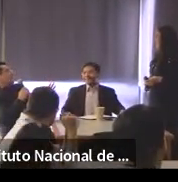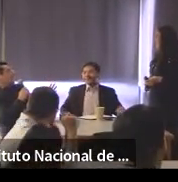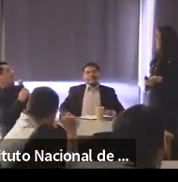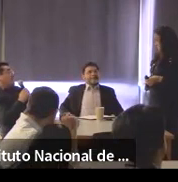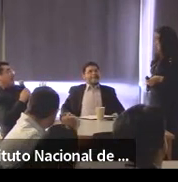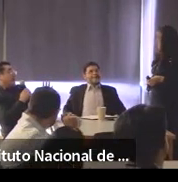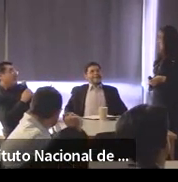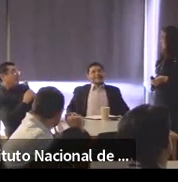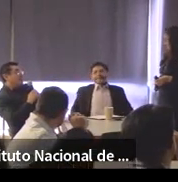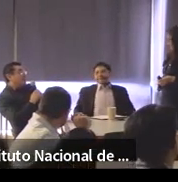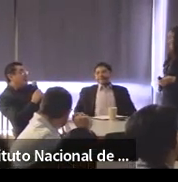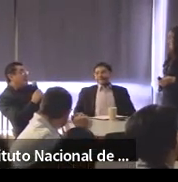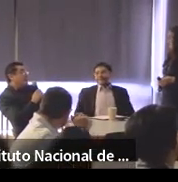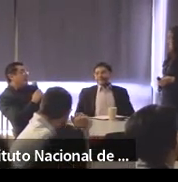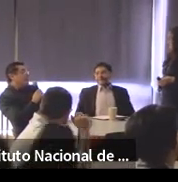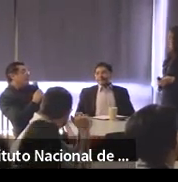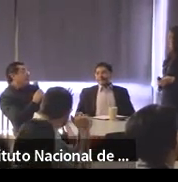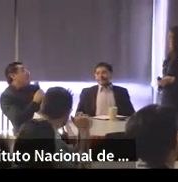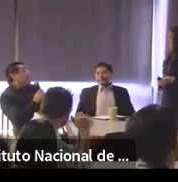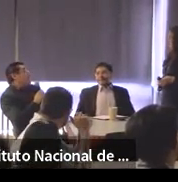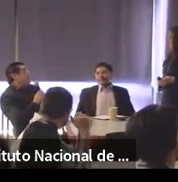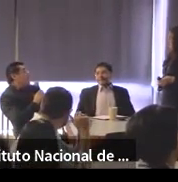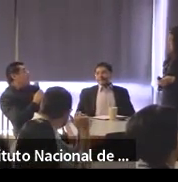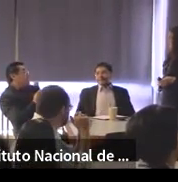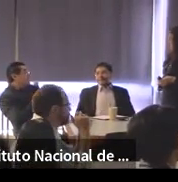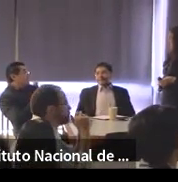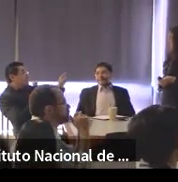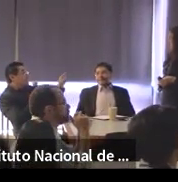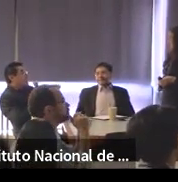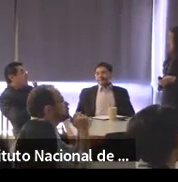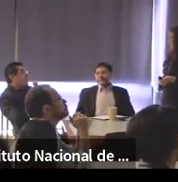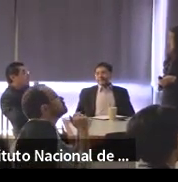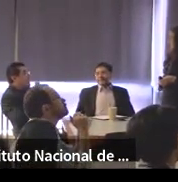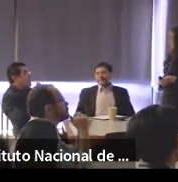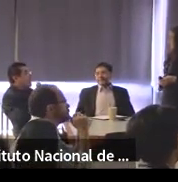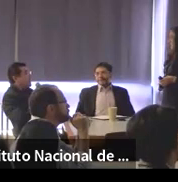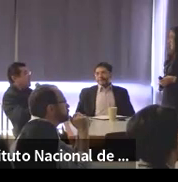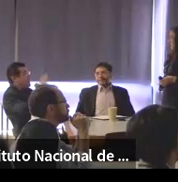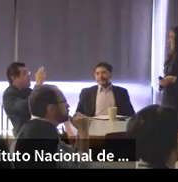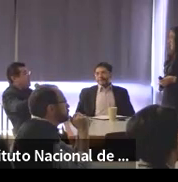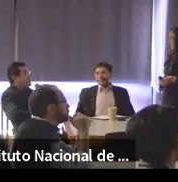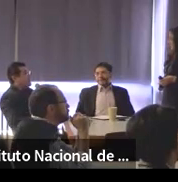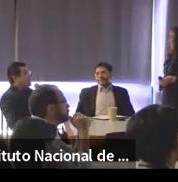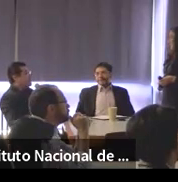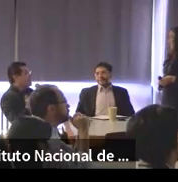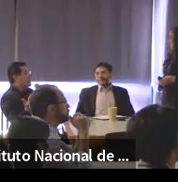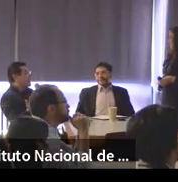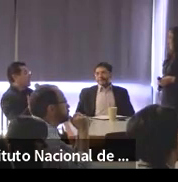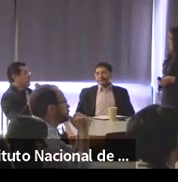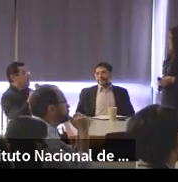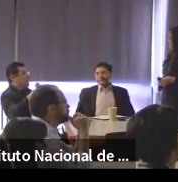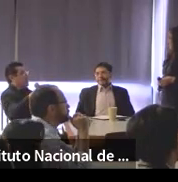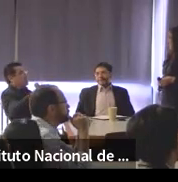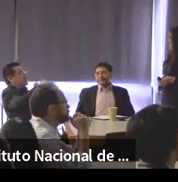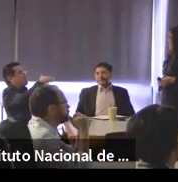está respetando la autoridad que ha delegado en alguien y finalmente ya no la va a representar Entonces el canal de comunicación ahí ya está roto no